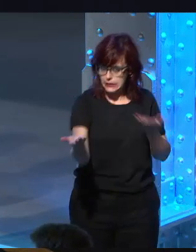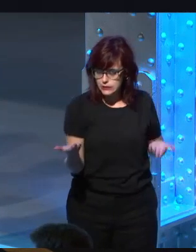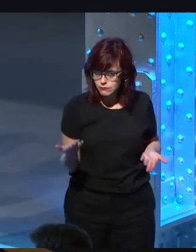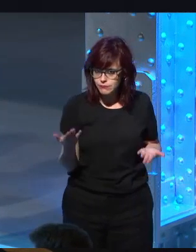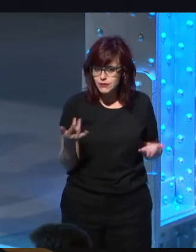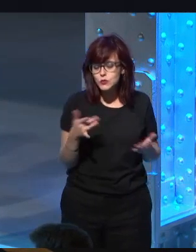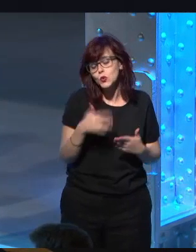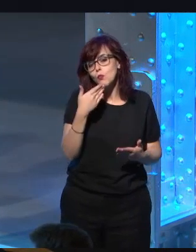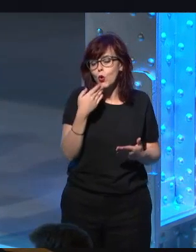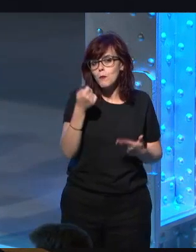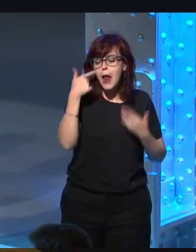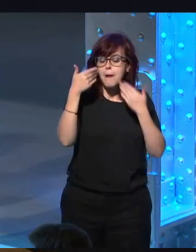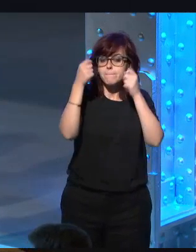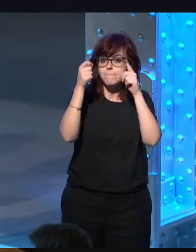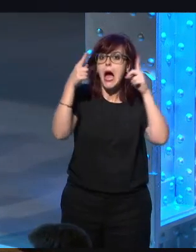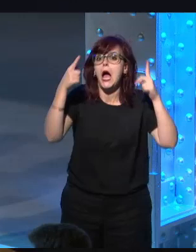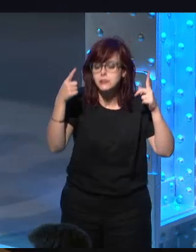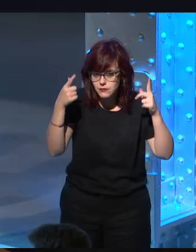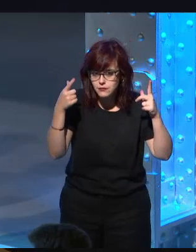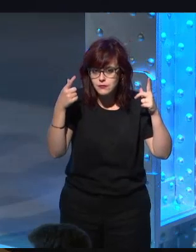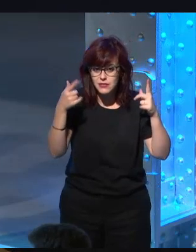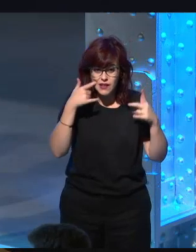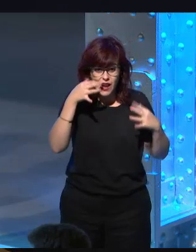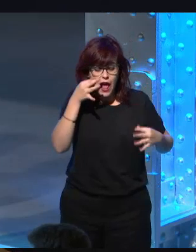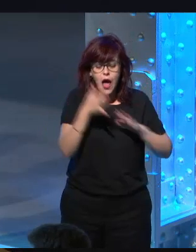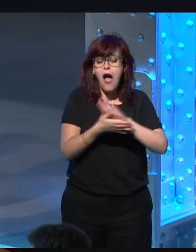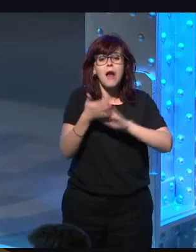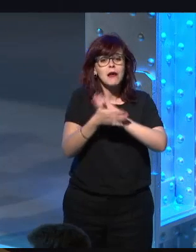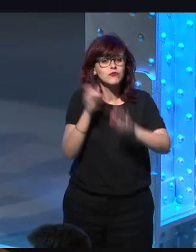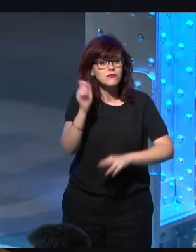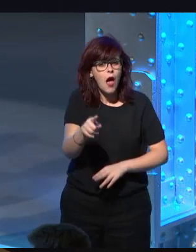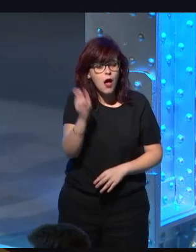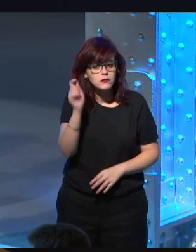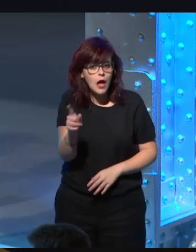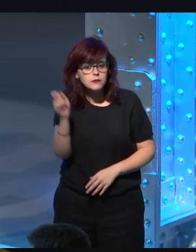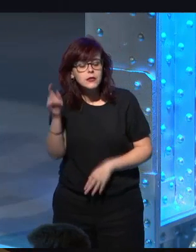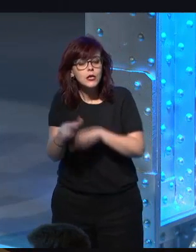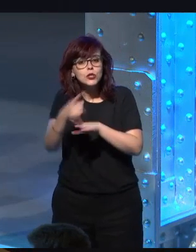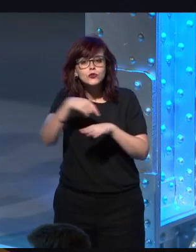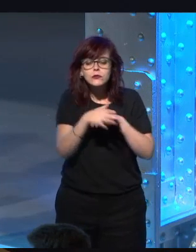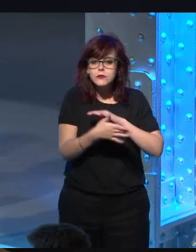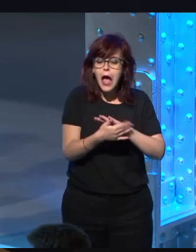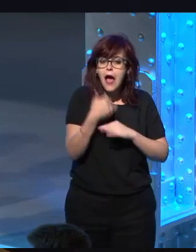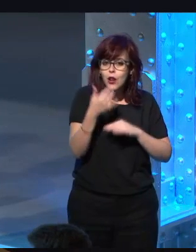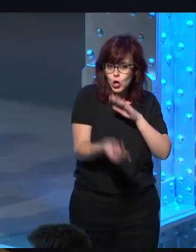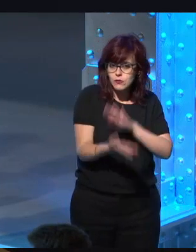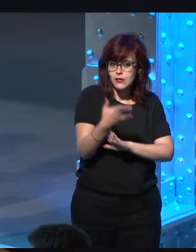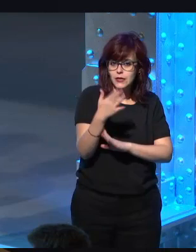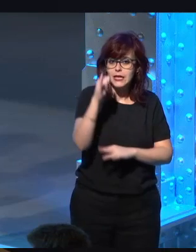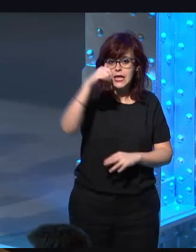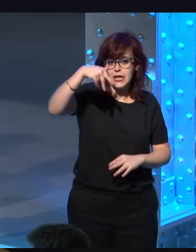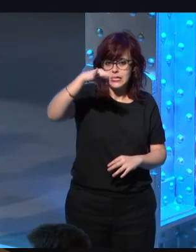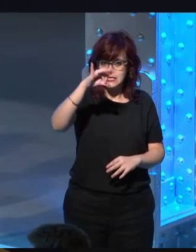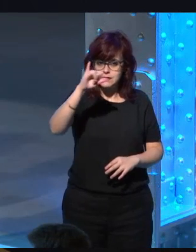sea, es como abrirles un poco los ojos, ¿no? De hecho, hay una cosa que hablamos mucho que es intentamos generar una cosa que en inglés se dice